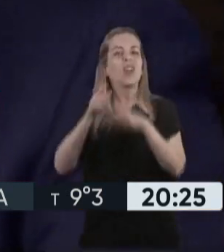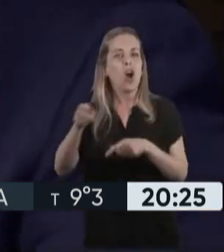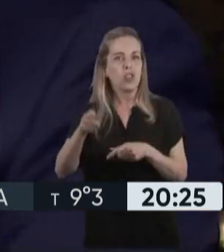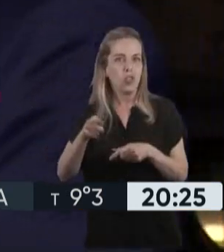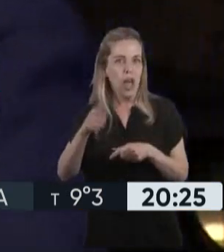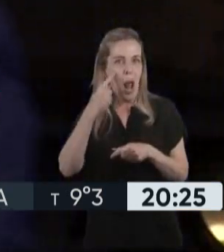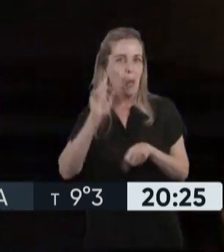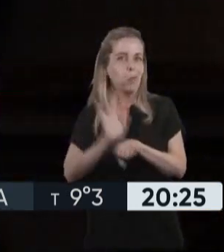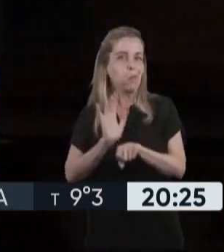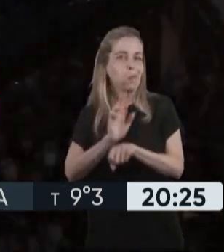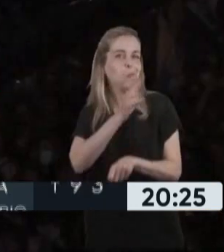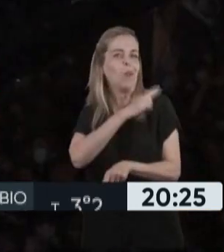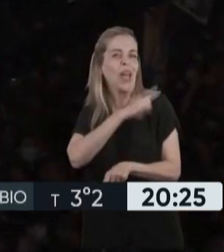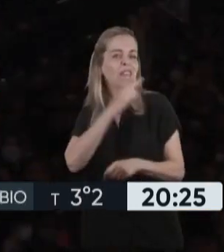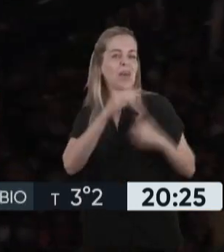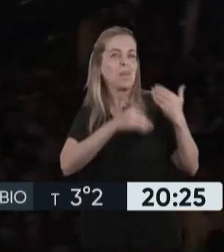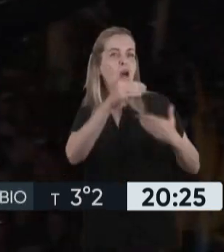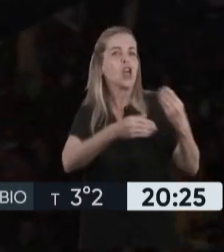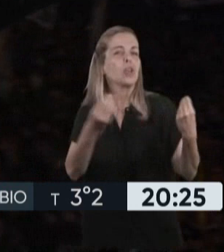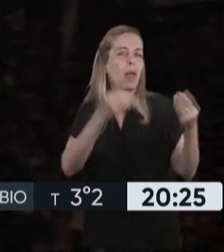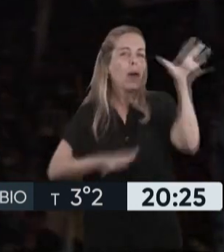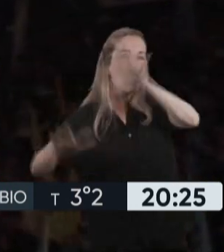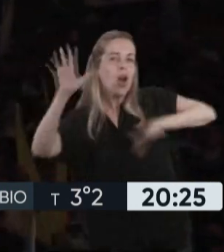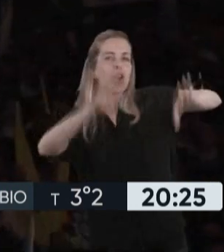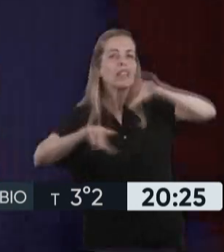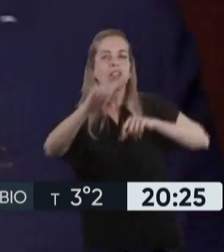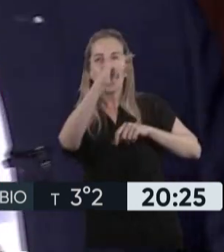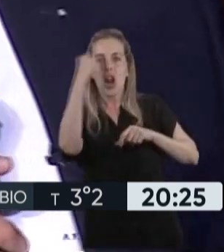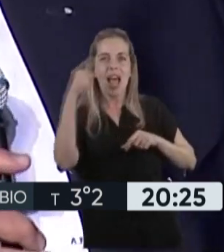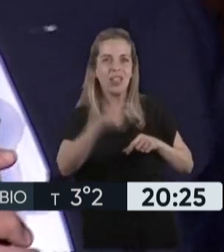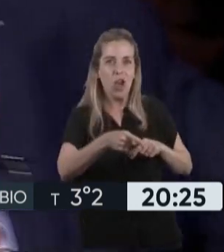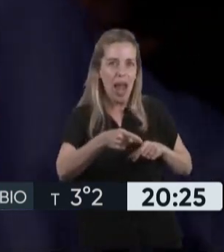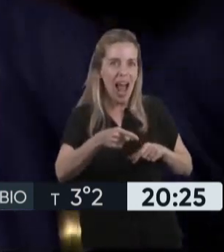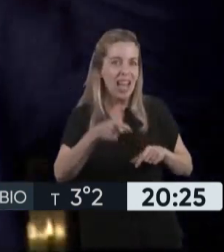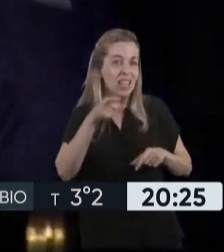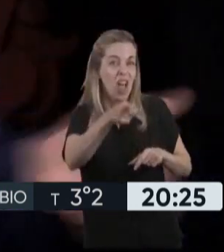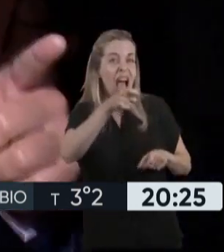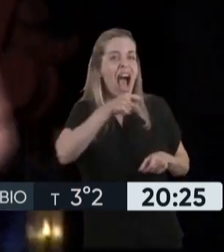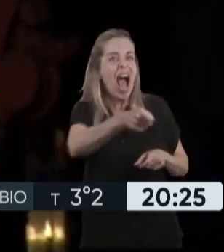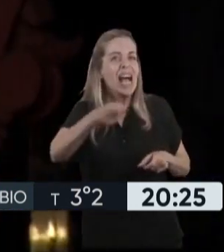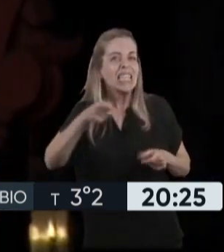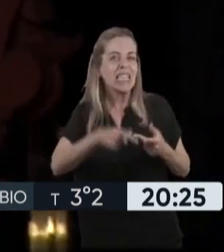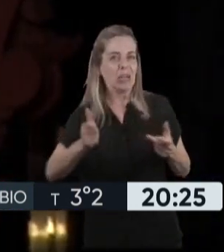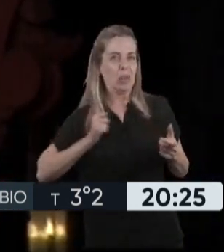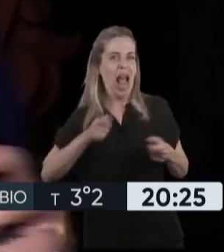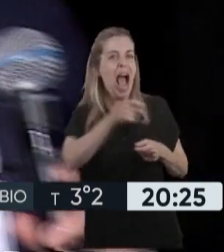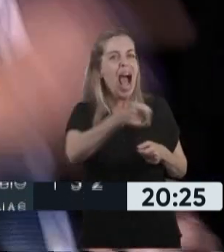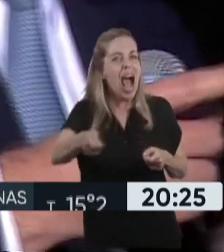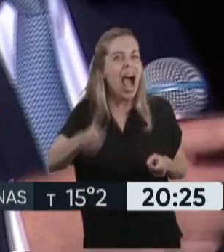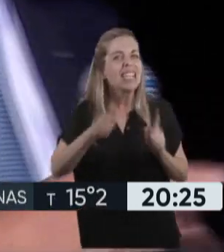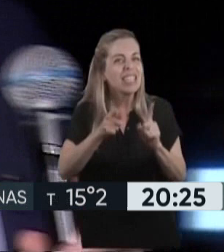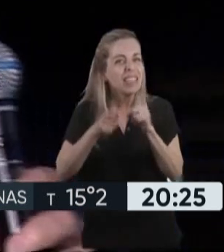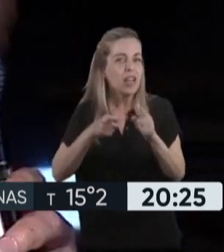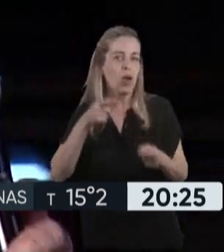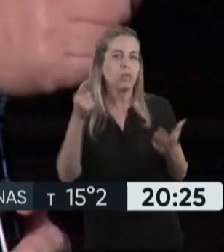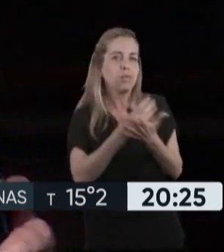del autodenominado proceso de reorganización nacional, asesinos genocidas que se llevaron la